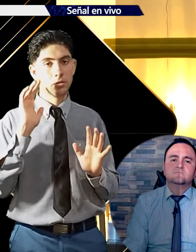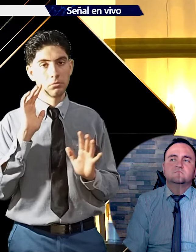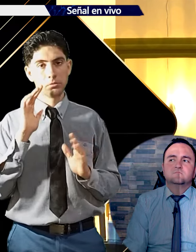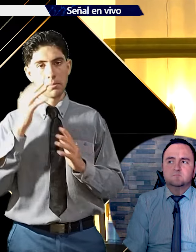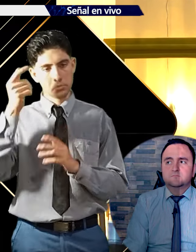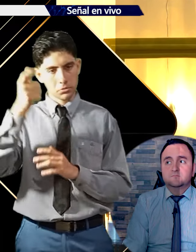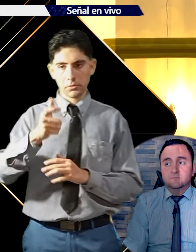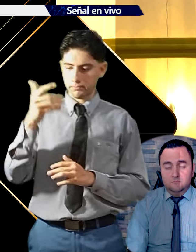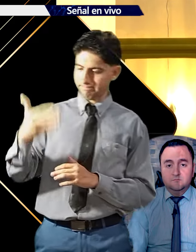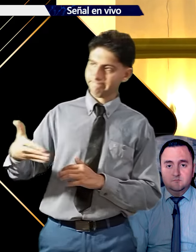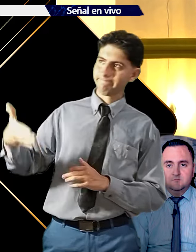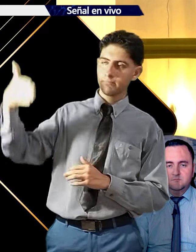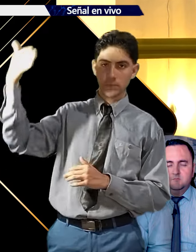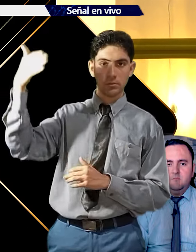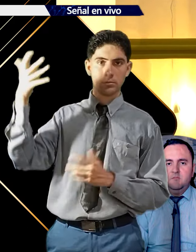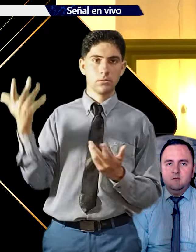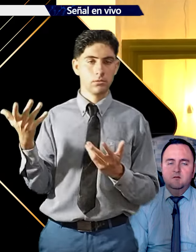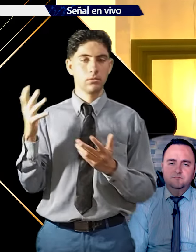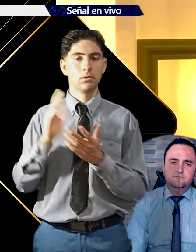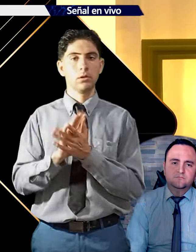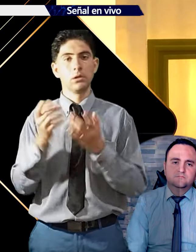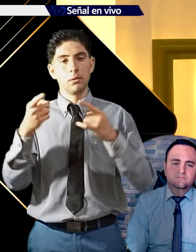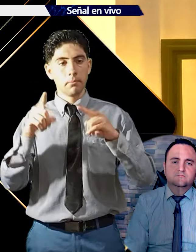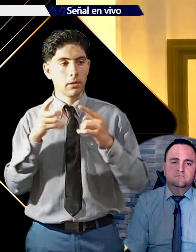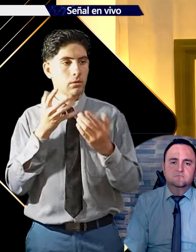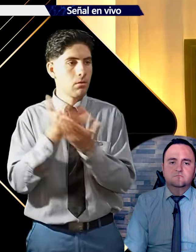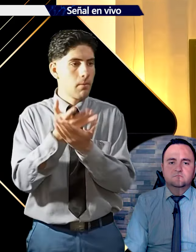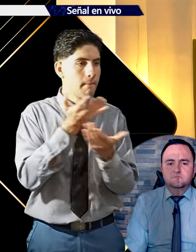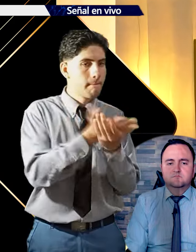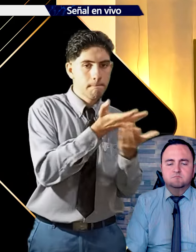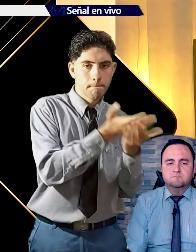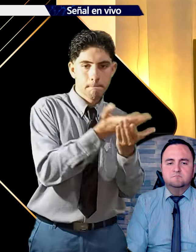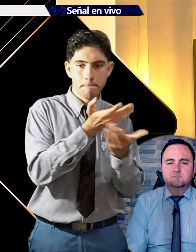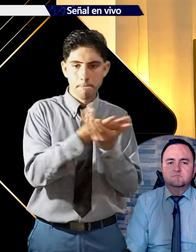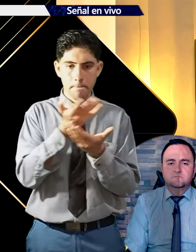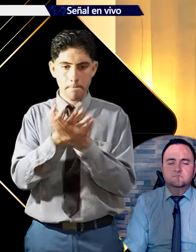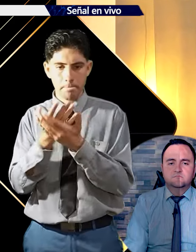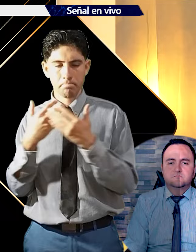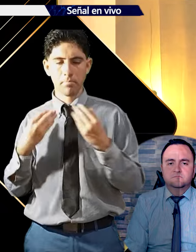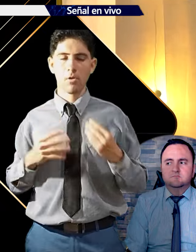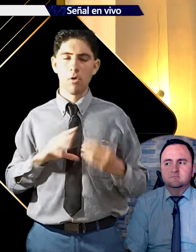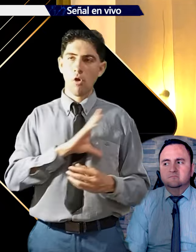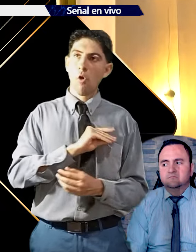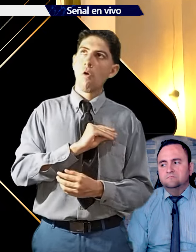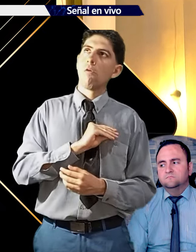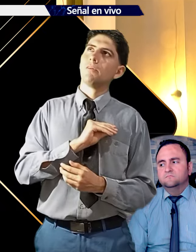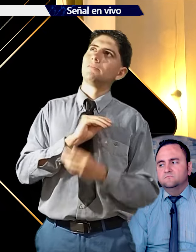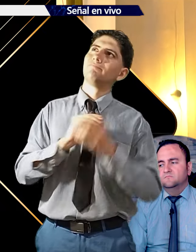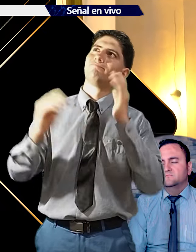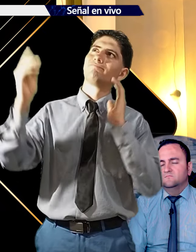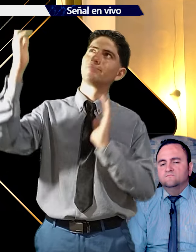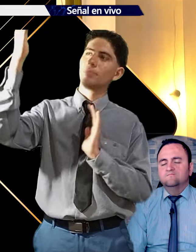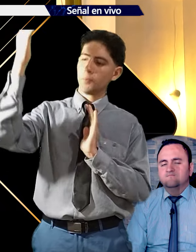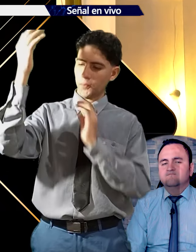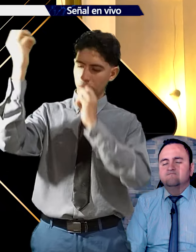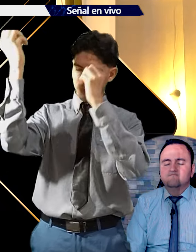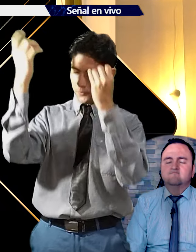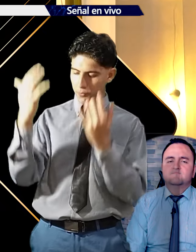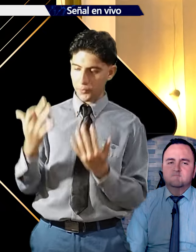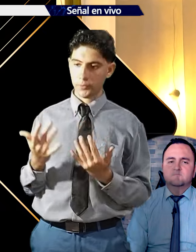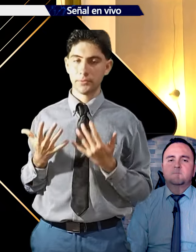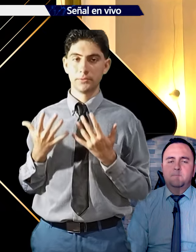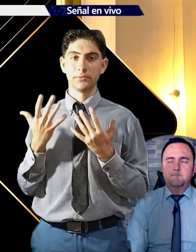quémala en el Señor, en su presencia, sirviéndole, compartiendo, yendo a campamentos, disfruta y gózate en